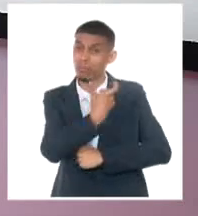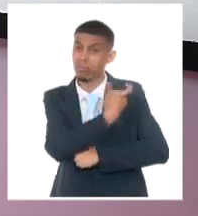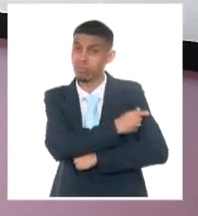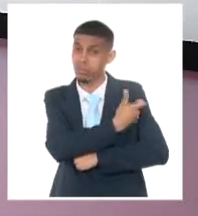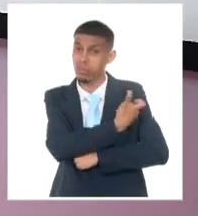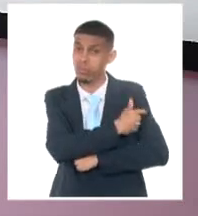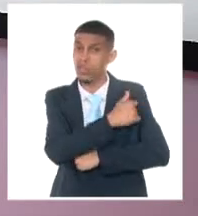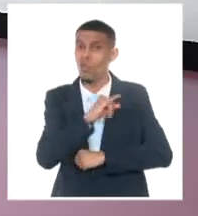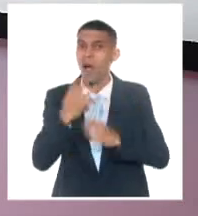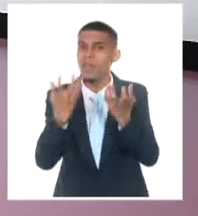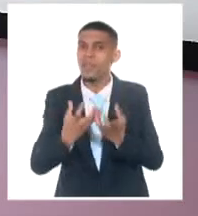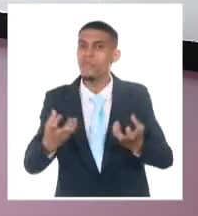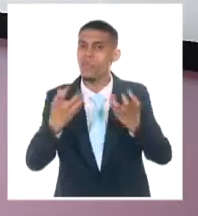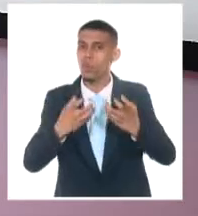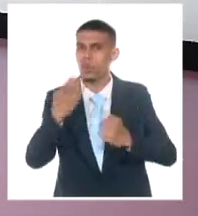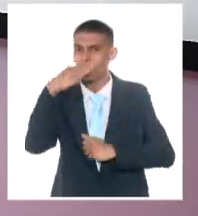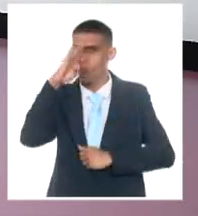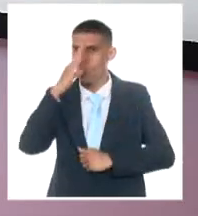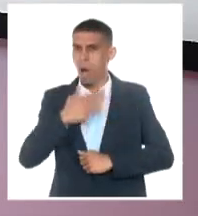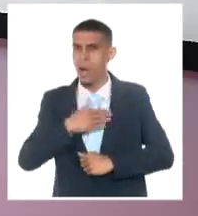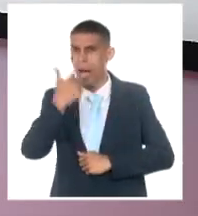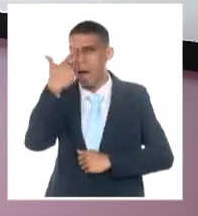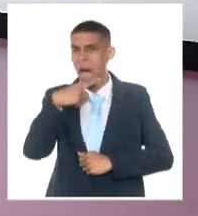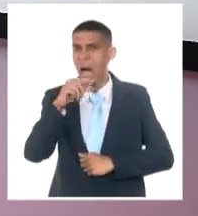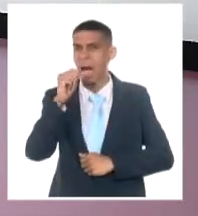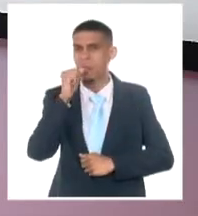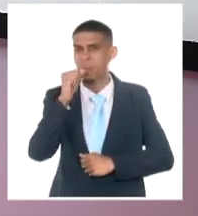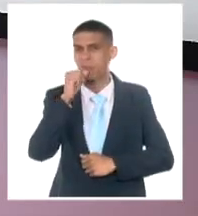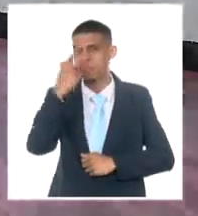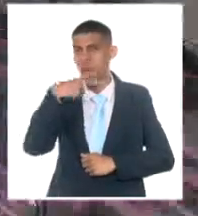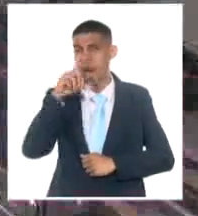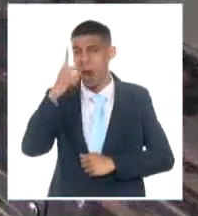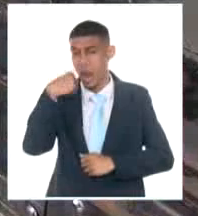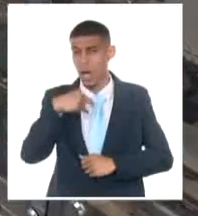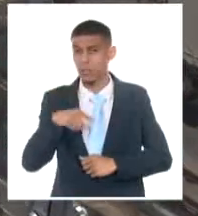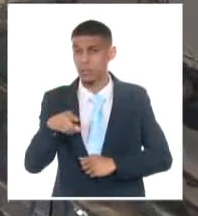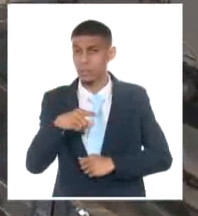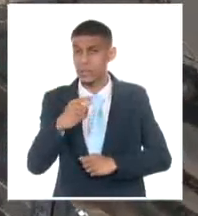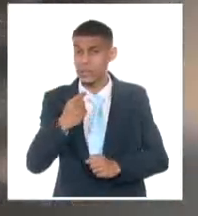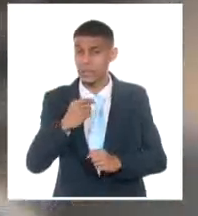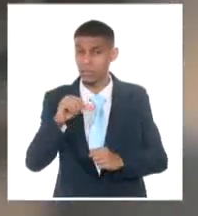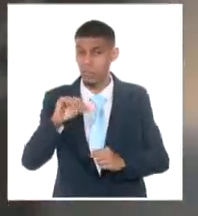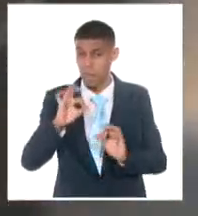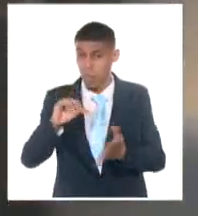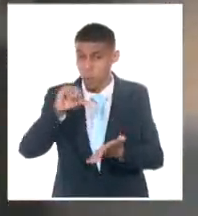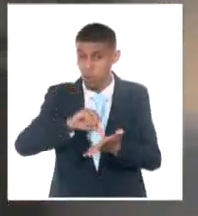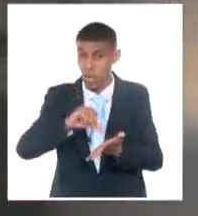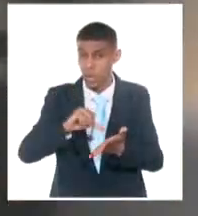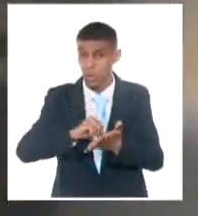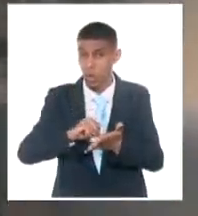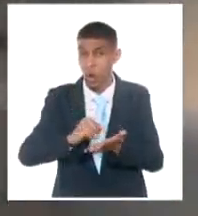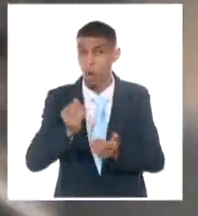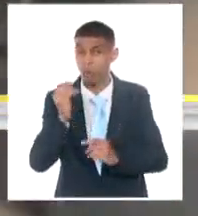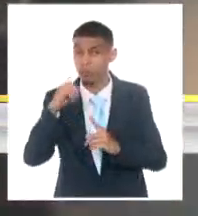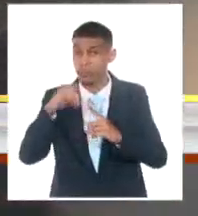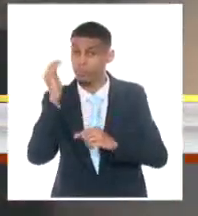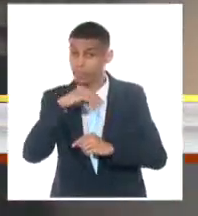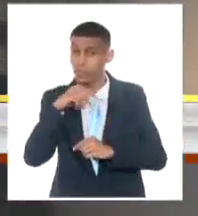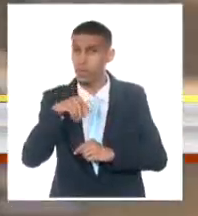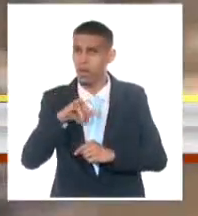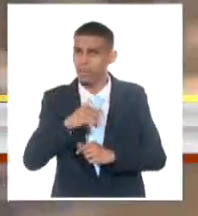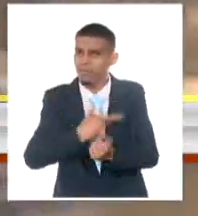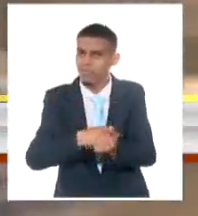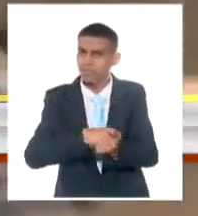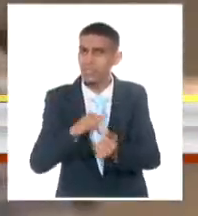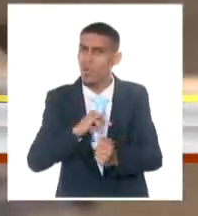proteína recombinante cubana. Abdala. Exactamente. Este fármaco desarrollado por el Centro de Ingeniería Genética y Biotecnología está indicado para